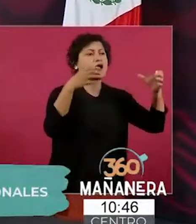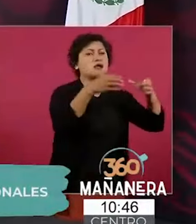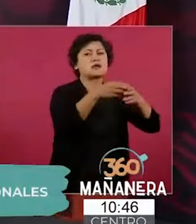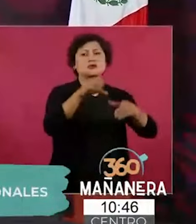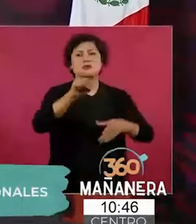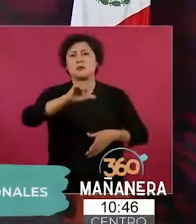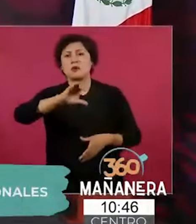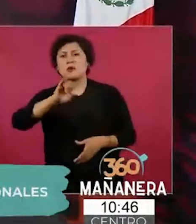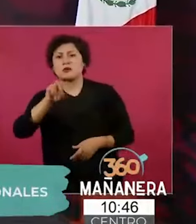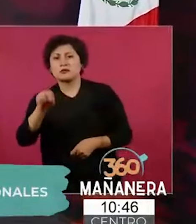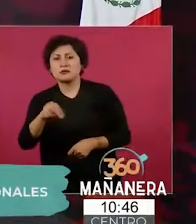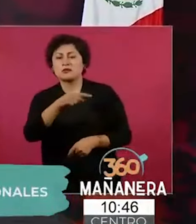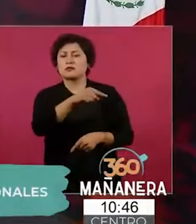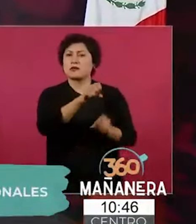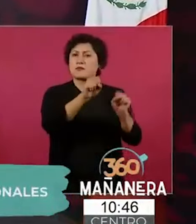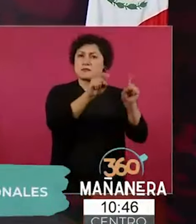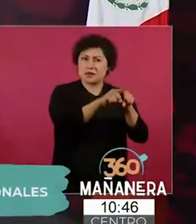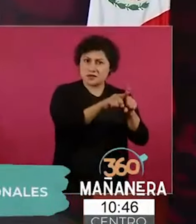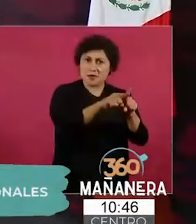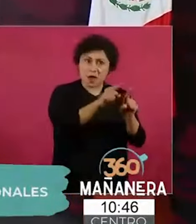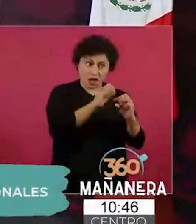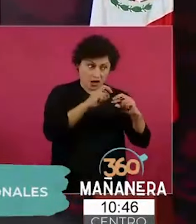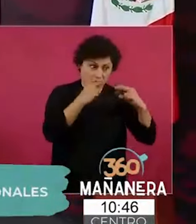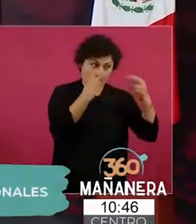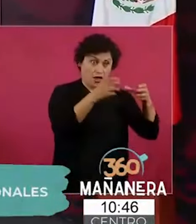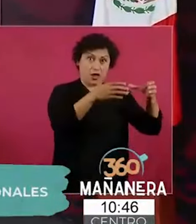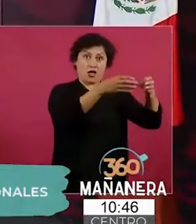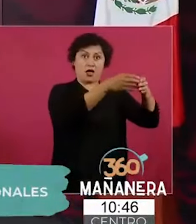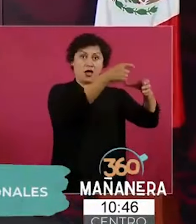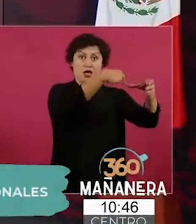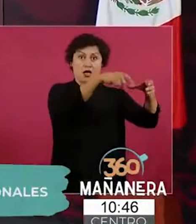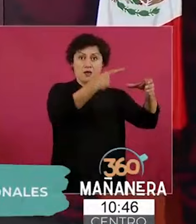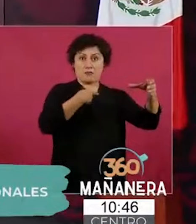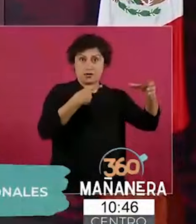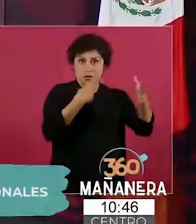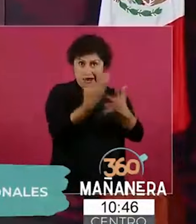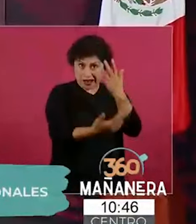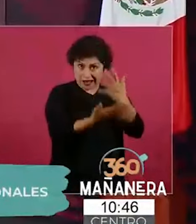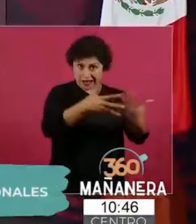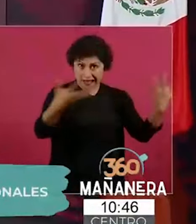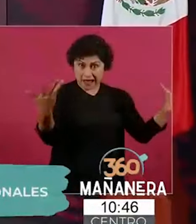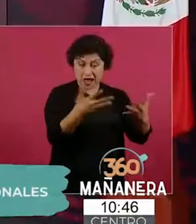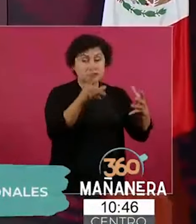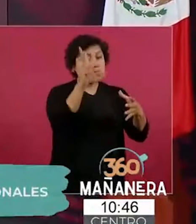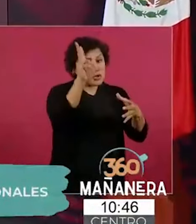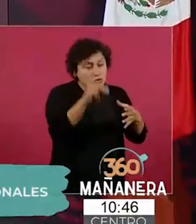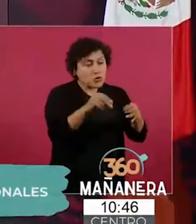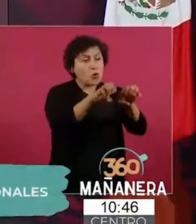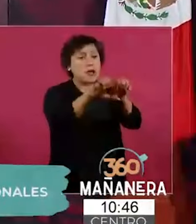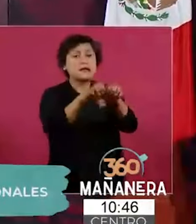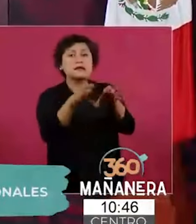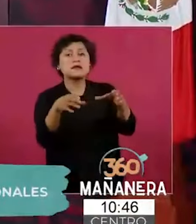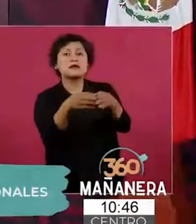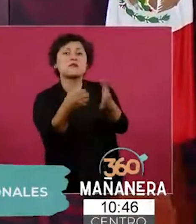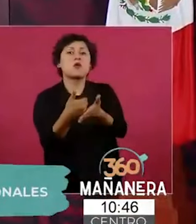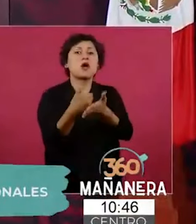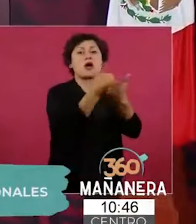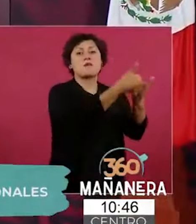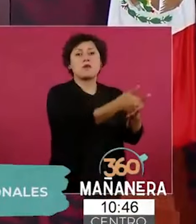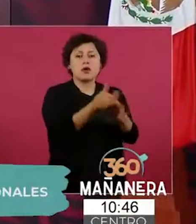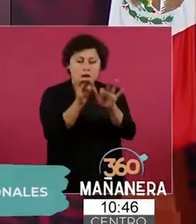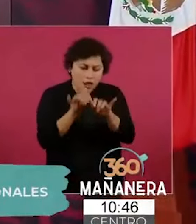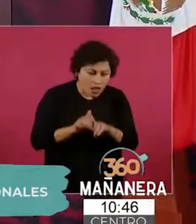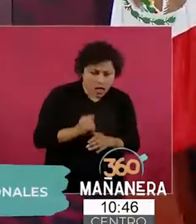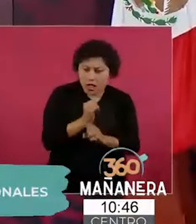trabajan el grupo que tienen de apoyo ellos son los que hacen todo